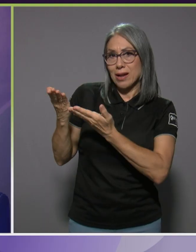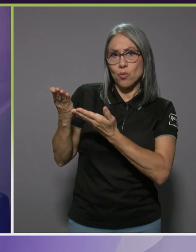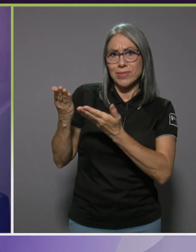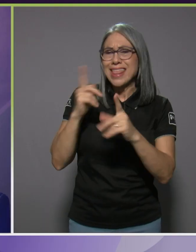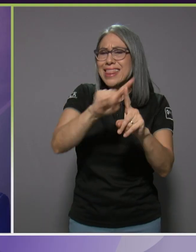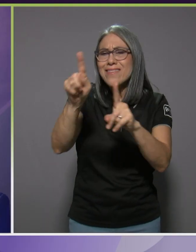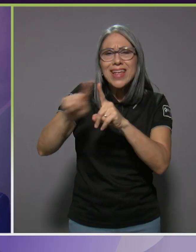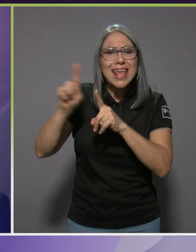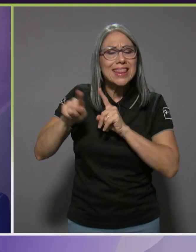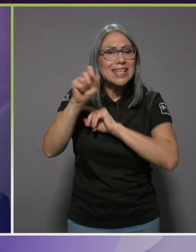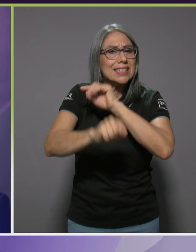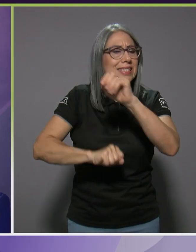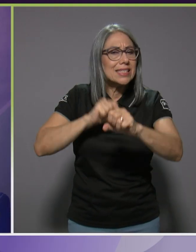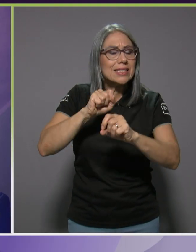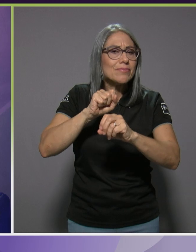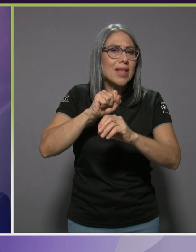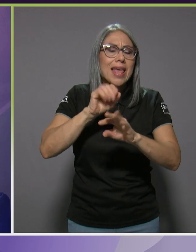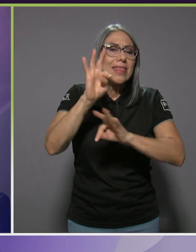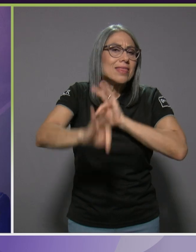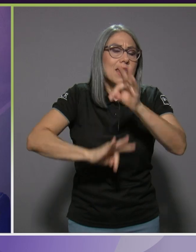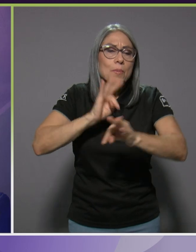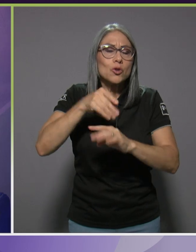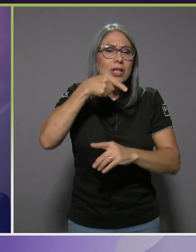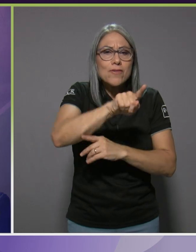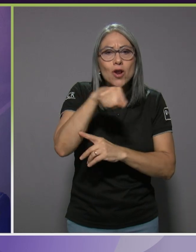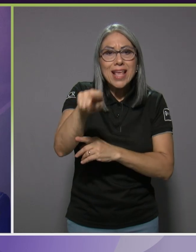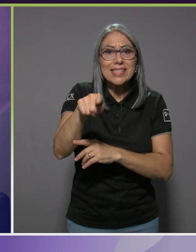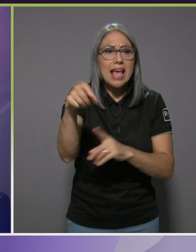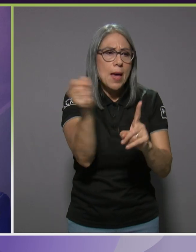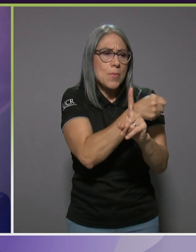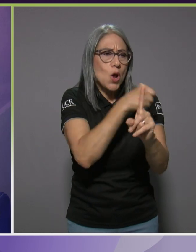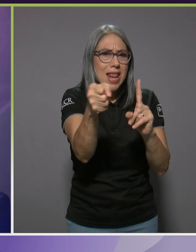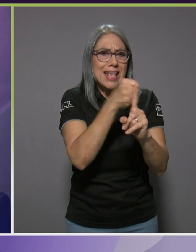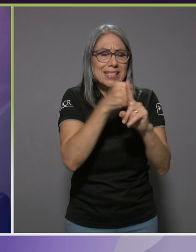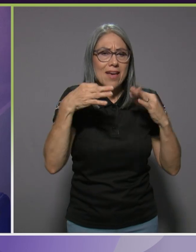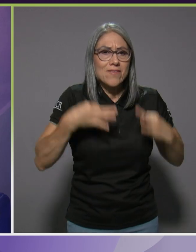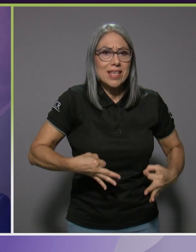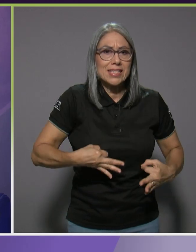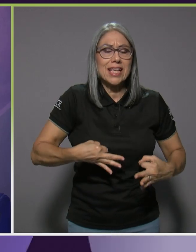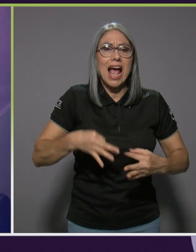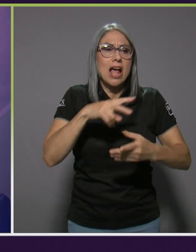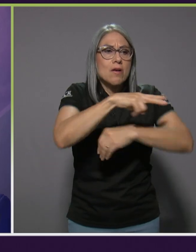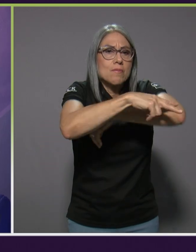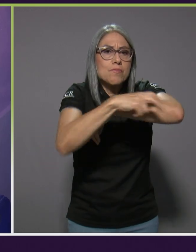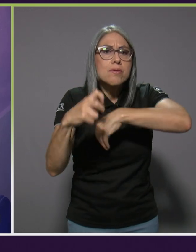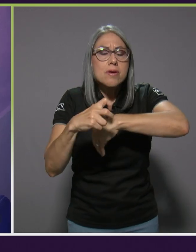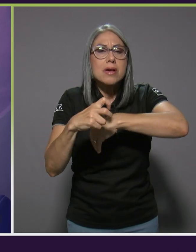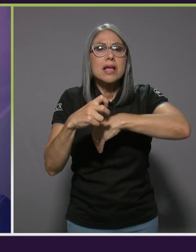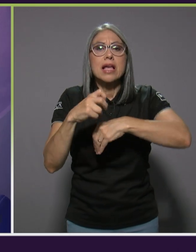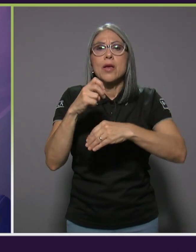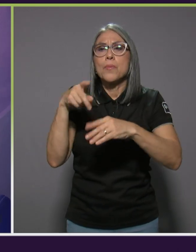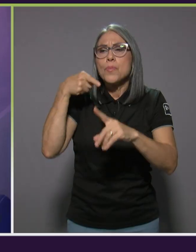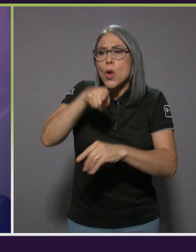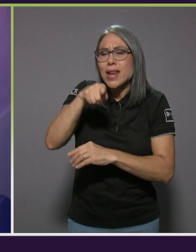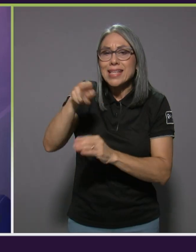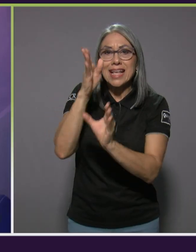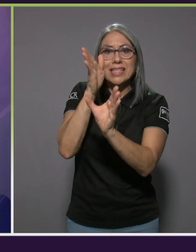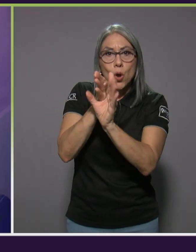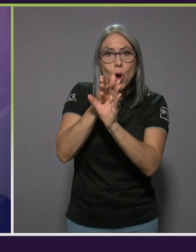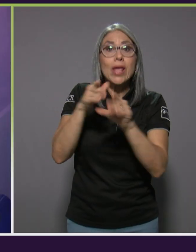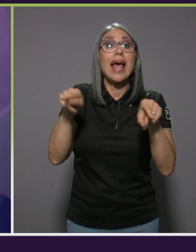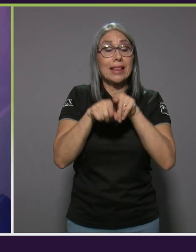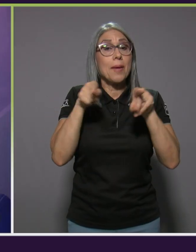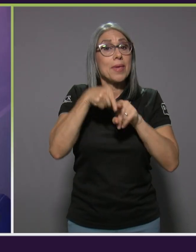tipo. Violencia física, patrimonial, psicológica, sexual e